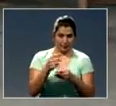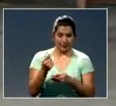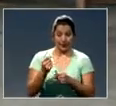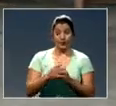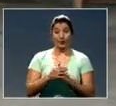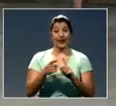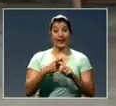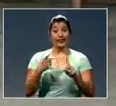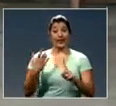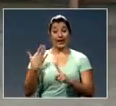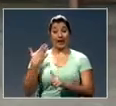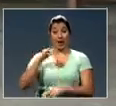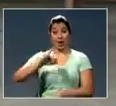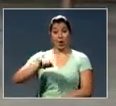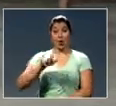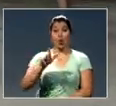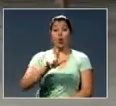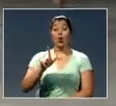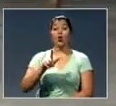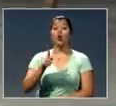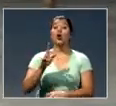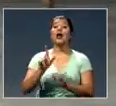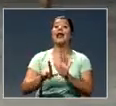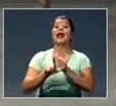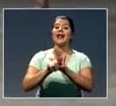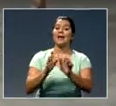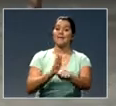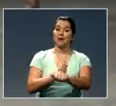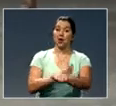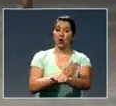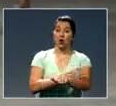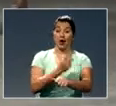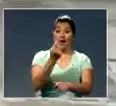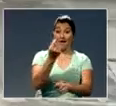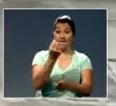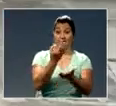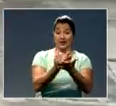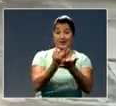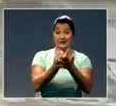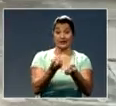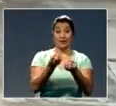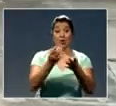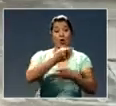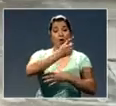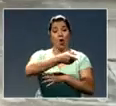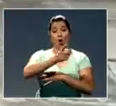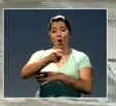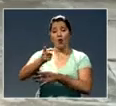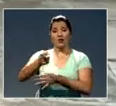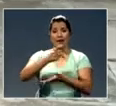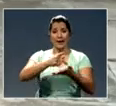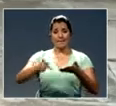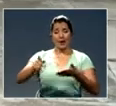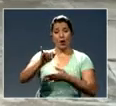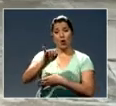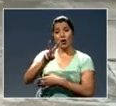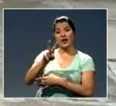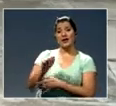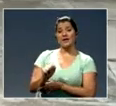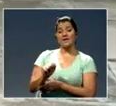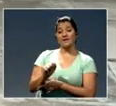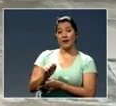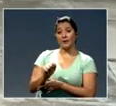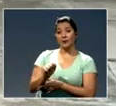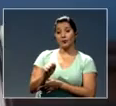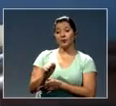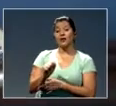Desde el pasado mes de julio, la Ley de Fortalecimiento de las Finanzas Públicas obliga al pago del impuesto al valor agregado y